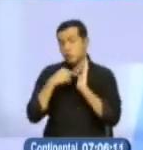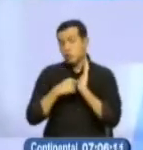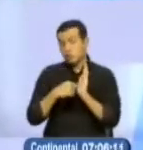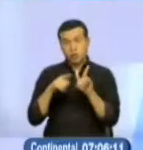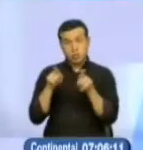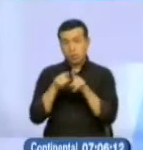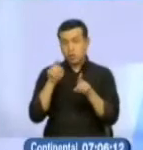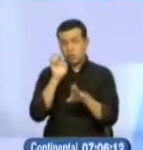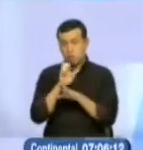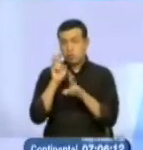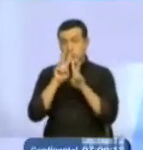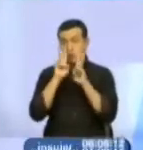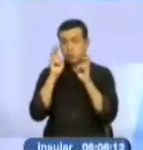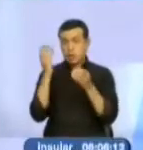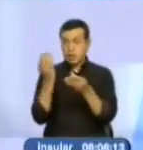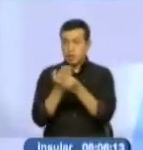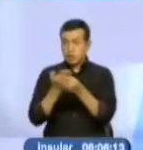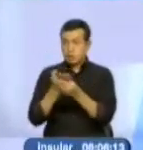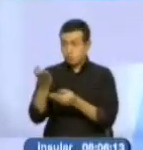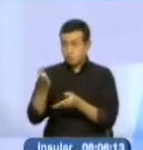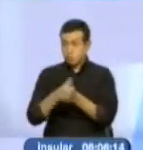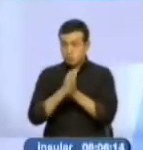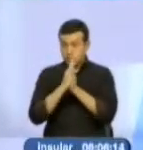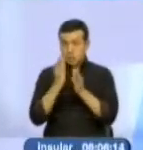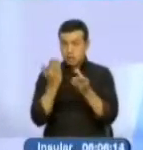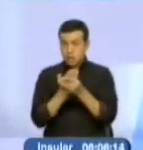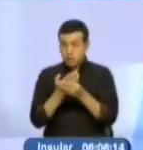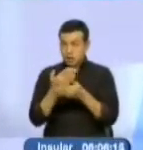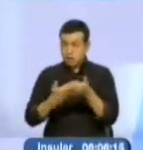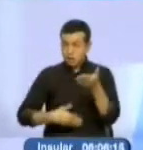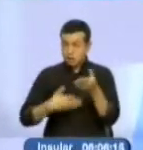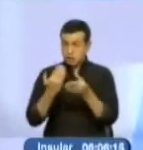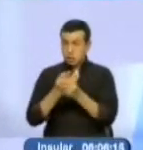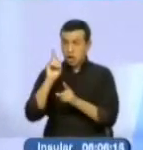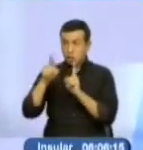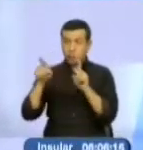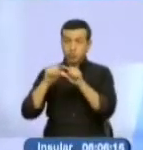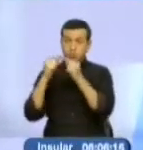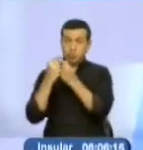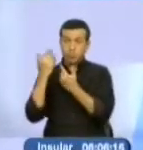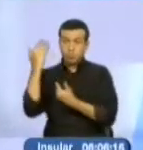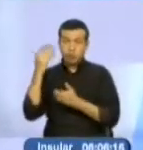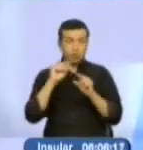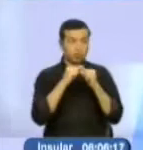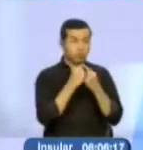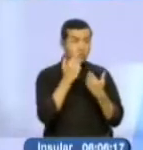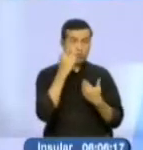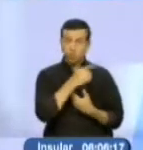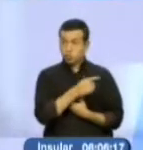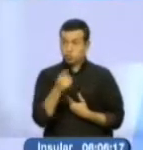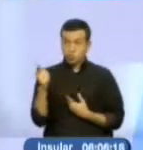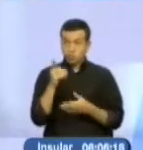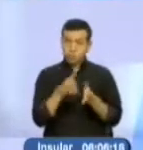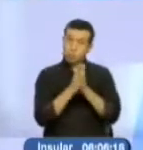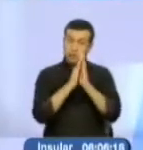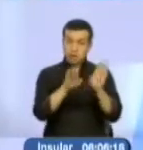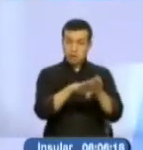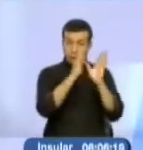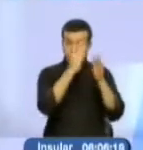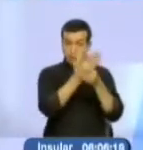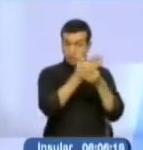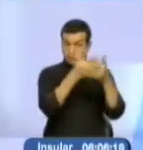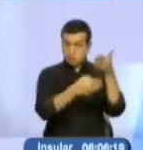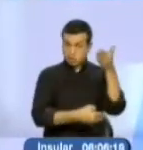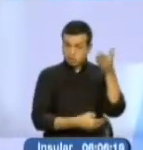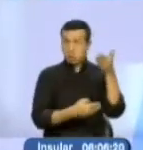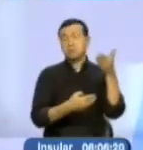ecuador sobre las actas que han sido impugnadas por algunas de las candidaturas o en otros países